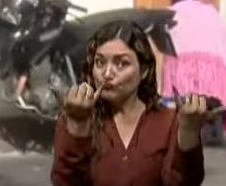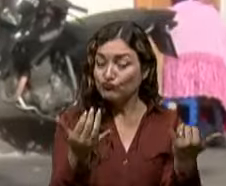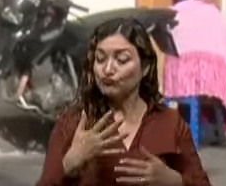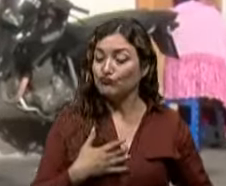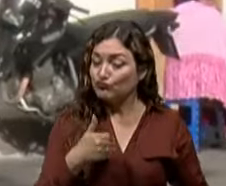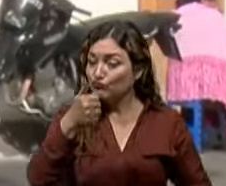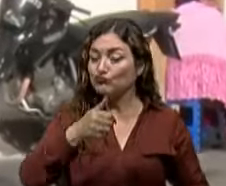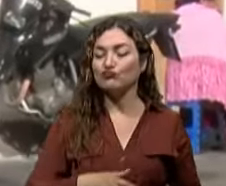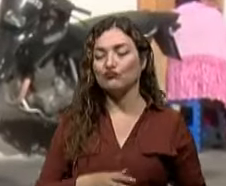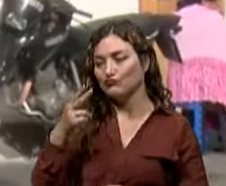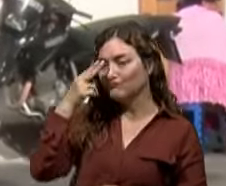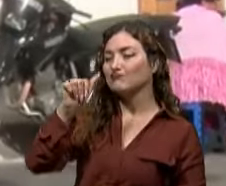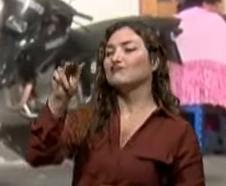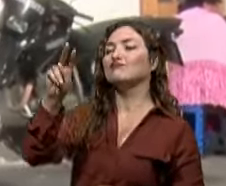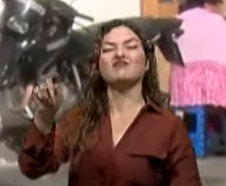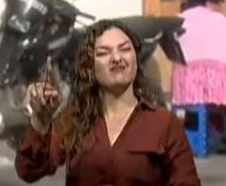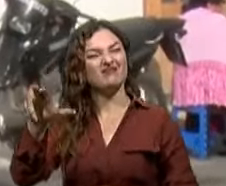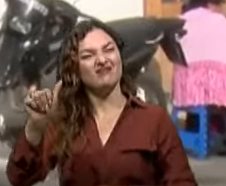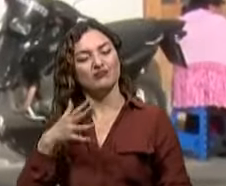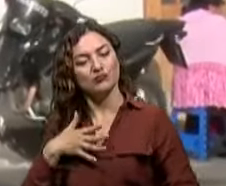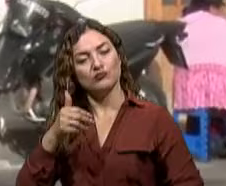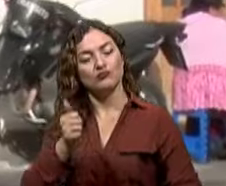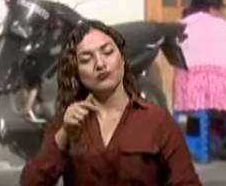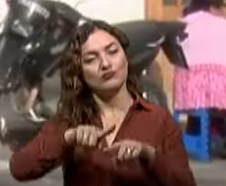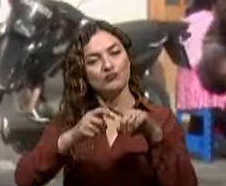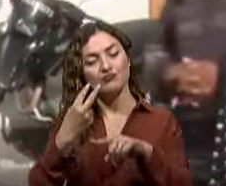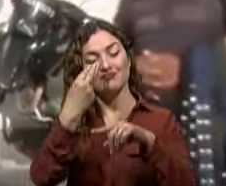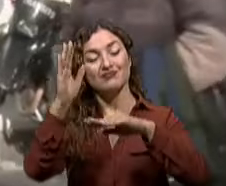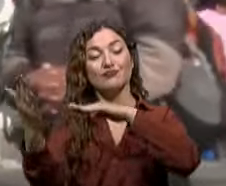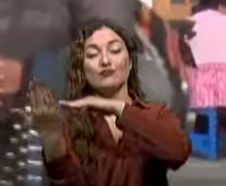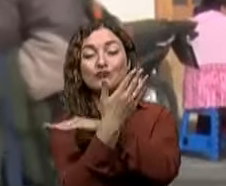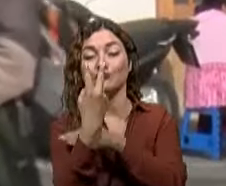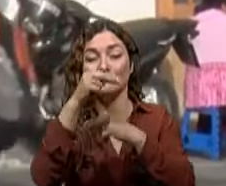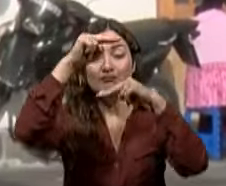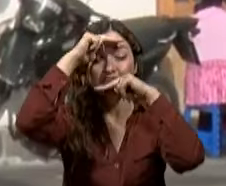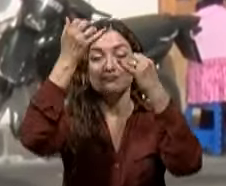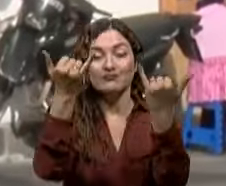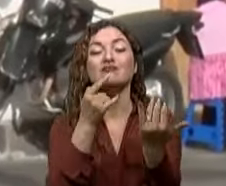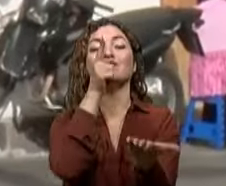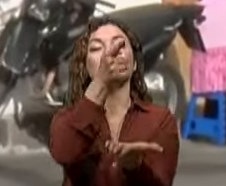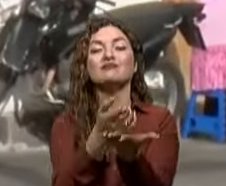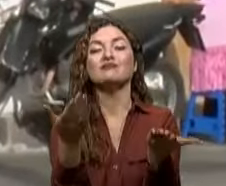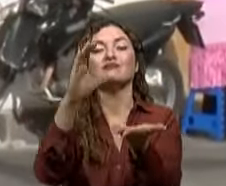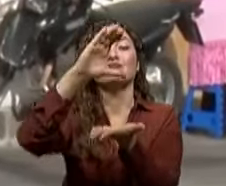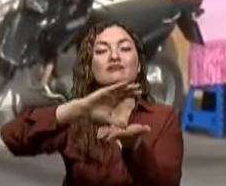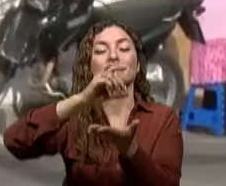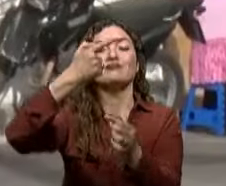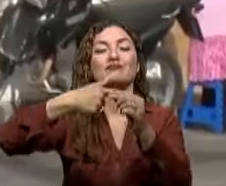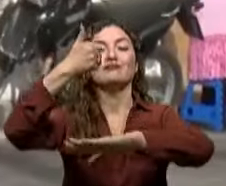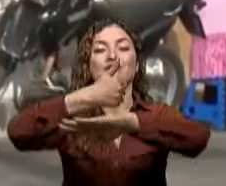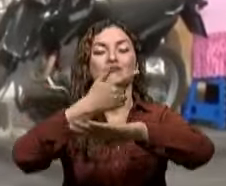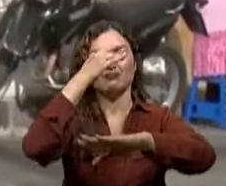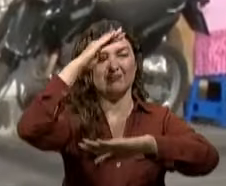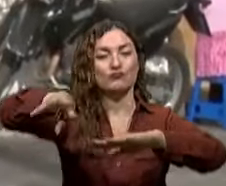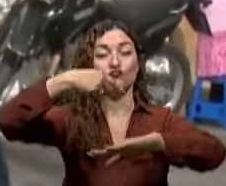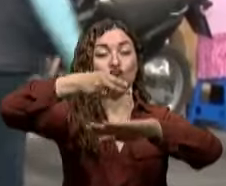Andrea, Helen, muchísimas gracias, amigos televidentes. Muy buenos días. Tal como ustedes bien lo mencionan, nosotros nos encontramos acá en el centro de la capital, donde la Policía Nacional ha